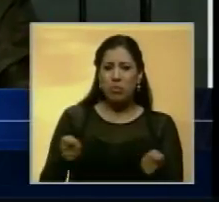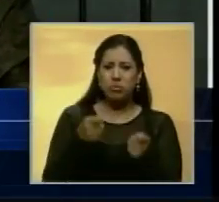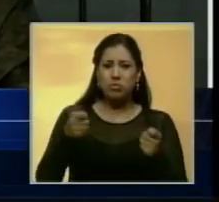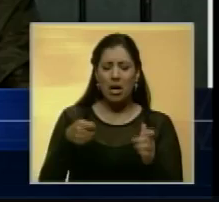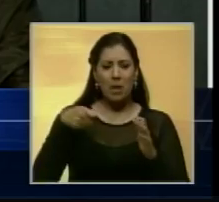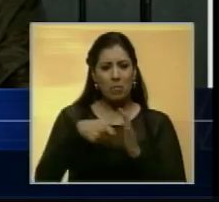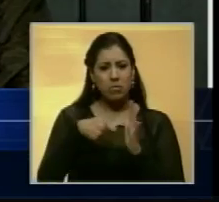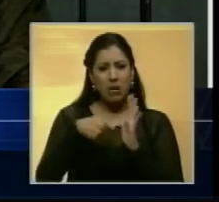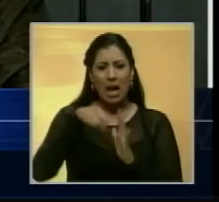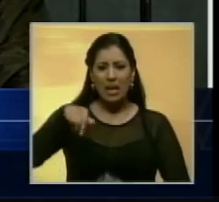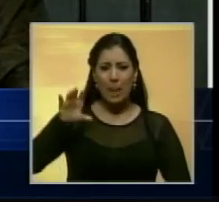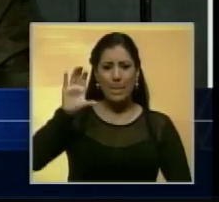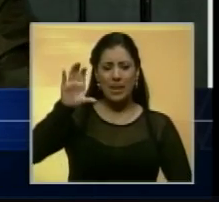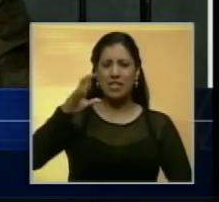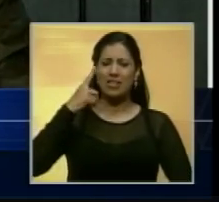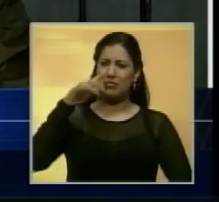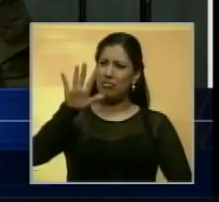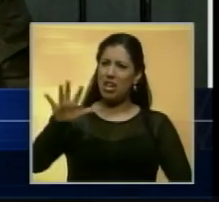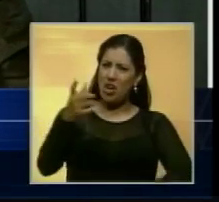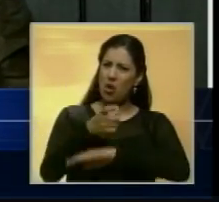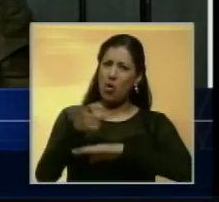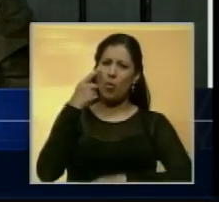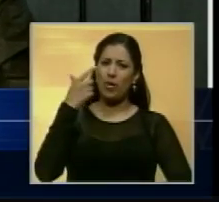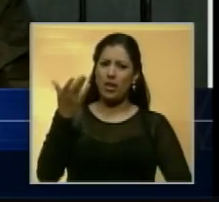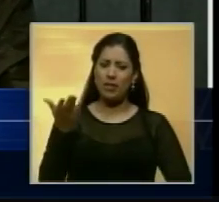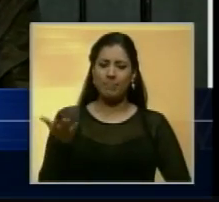país frente a un gobierno